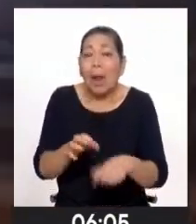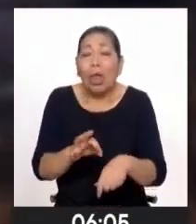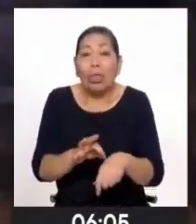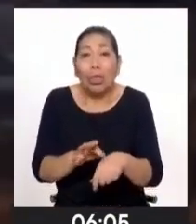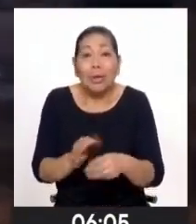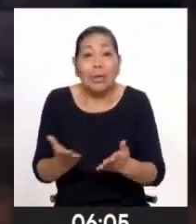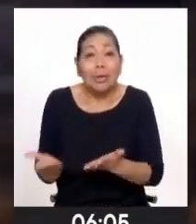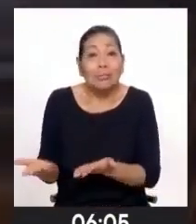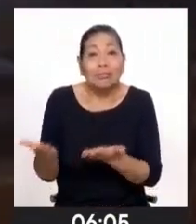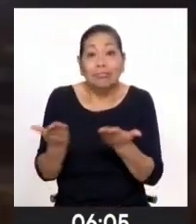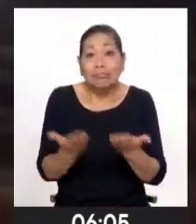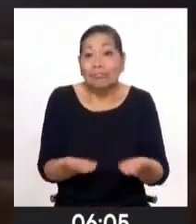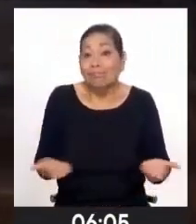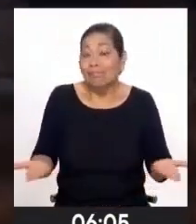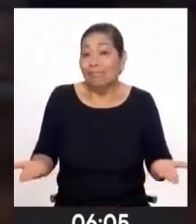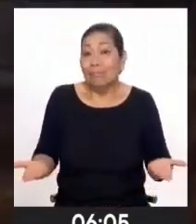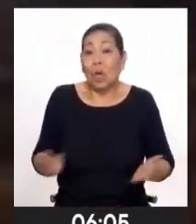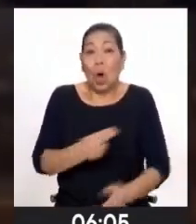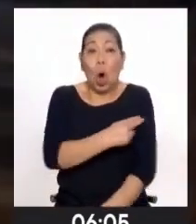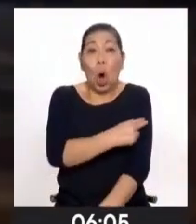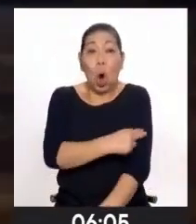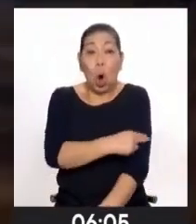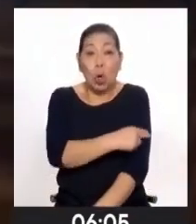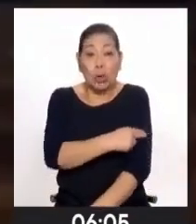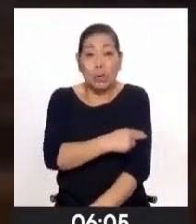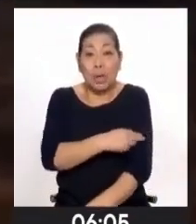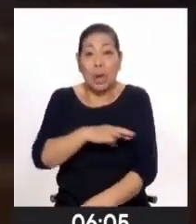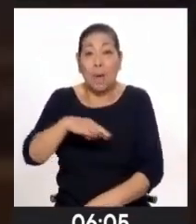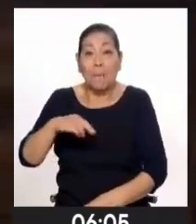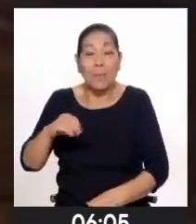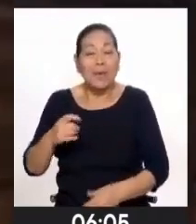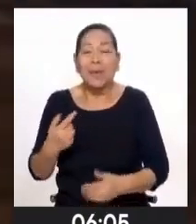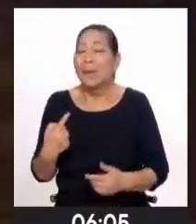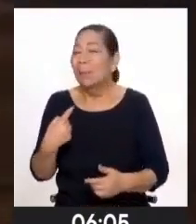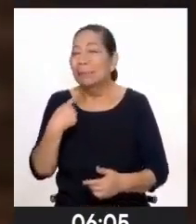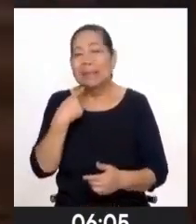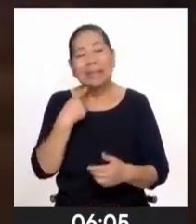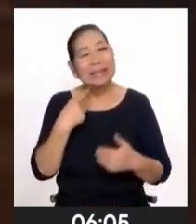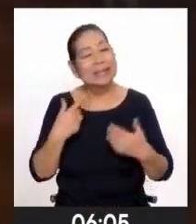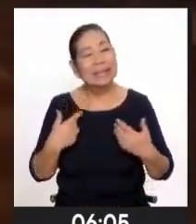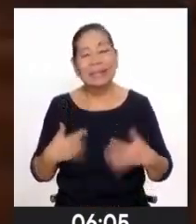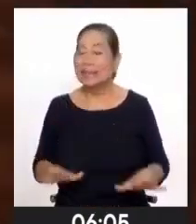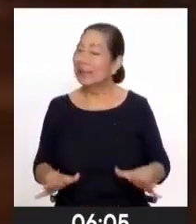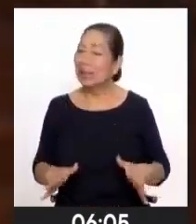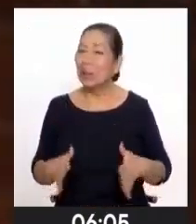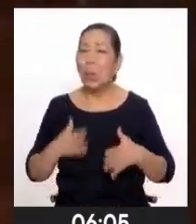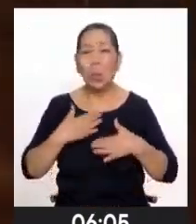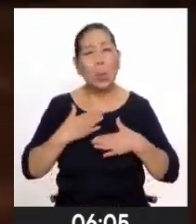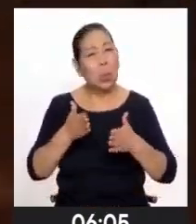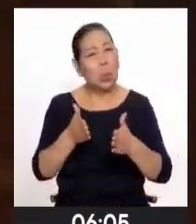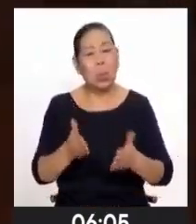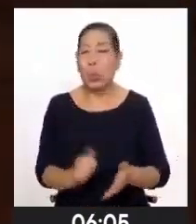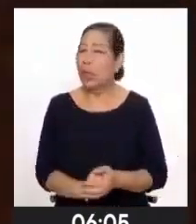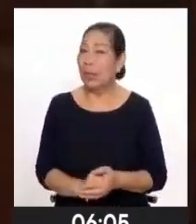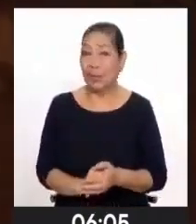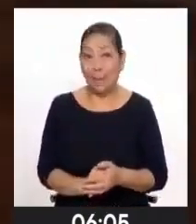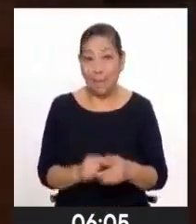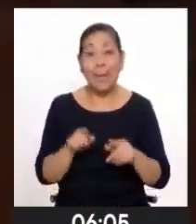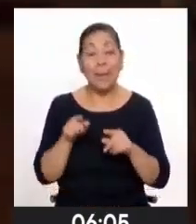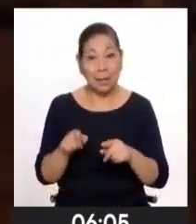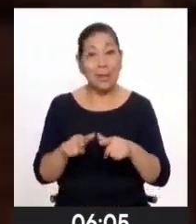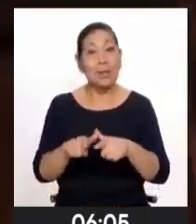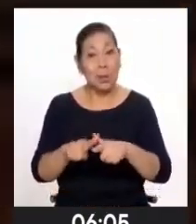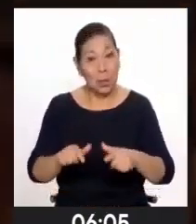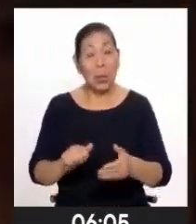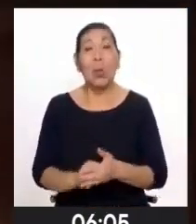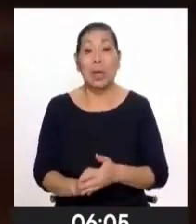Alberto tarola lamentó la muerte de guerra García y también reveló que tenían un fuerte lazo de amistad Dina boluarte lamentó el deceso